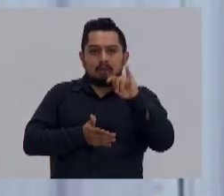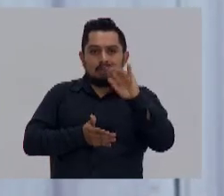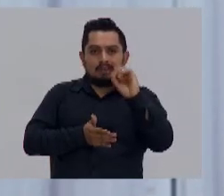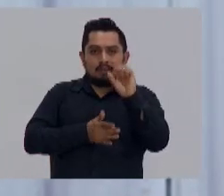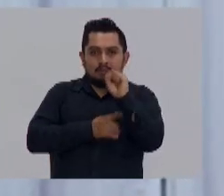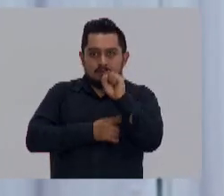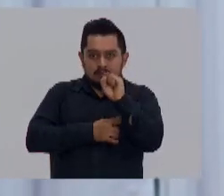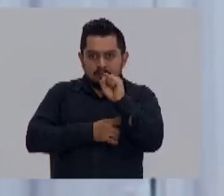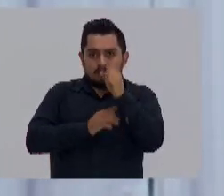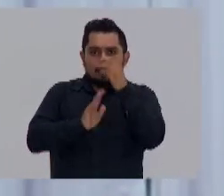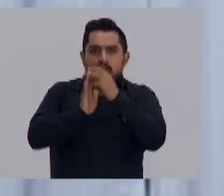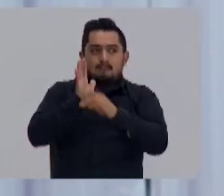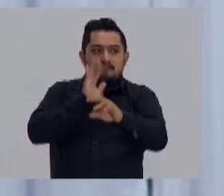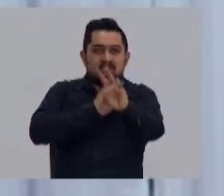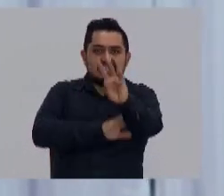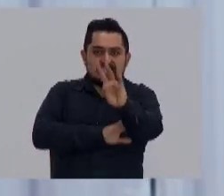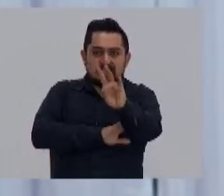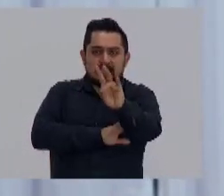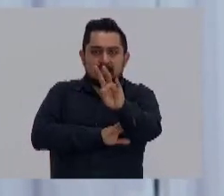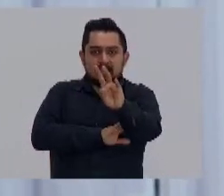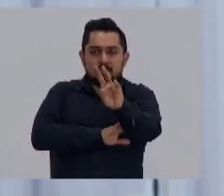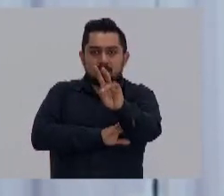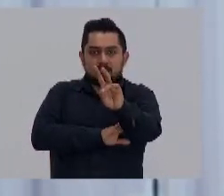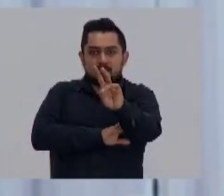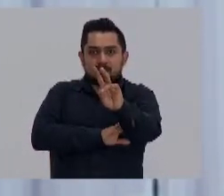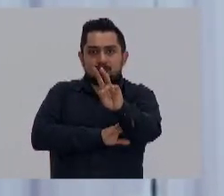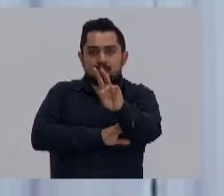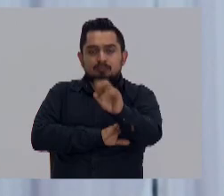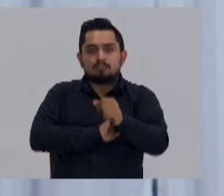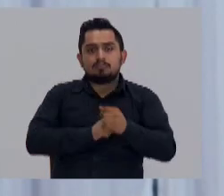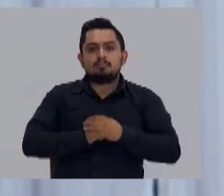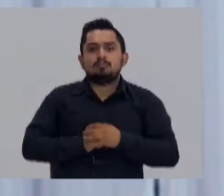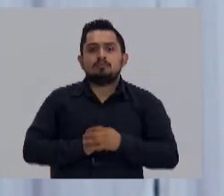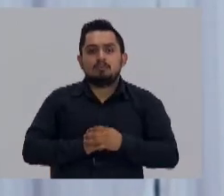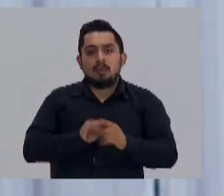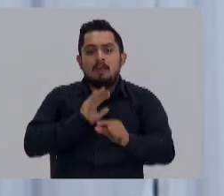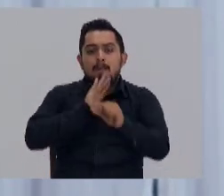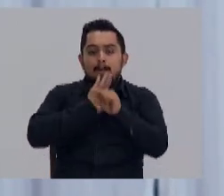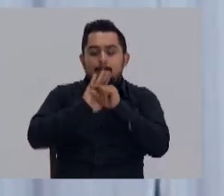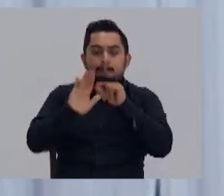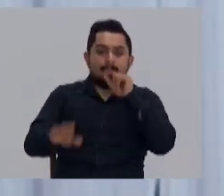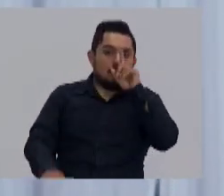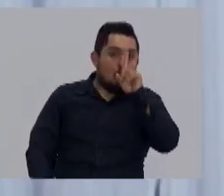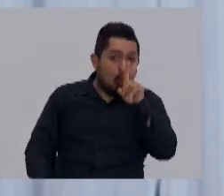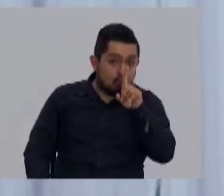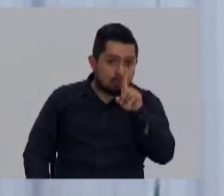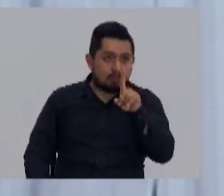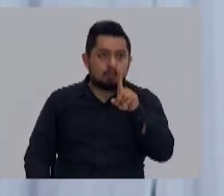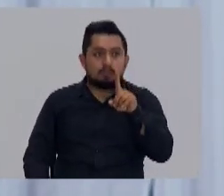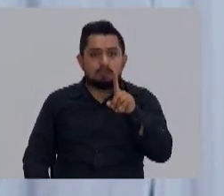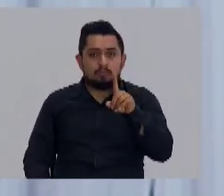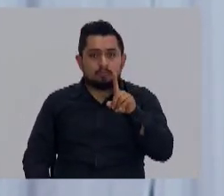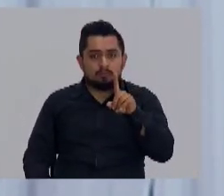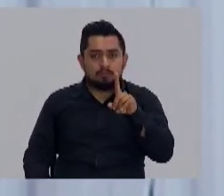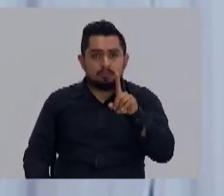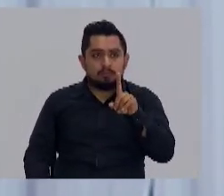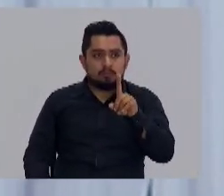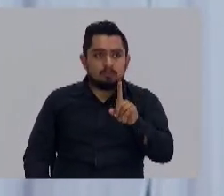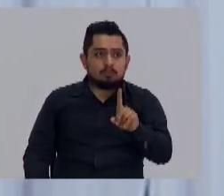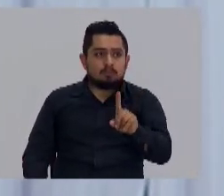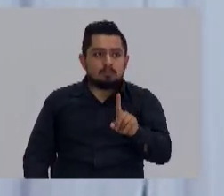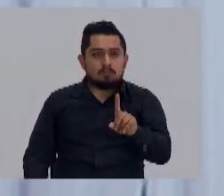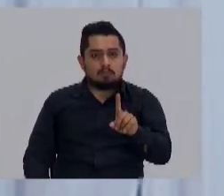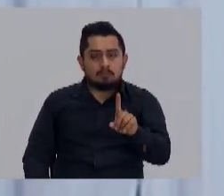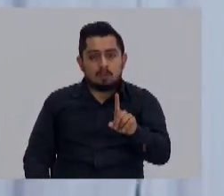capítulo 7. 2 Corintios capítulo 7, versículo 1. En donde